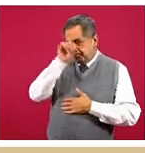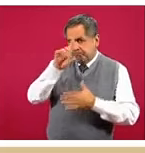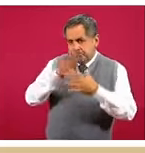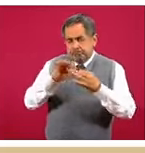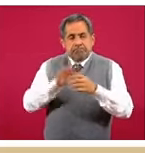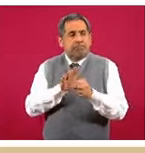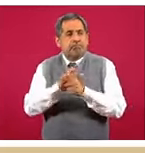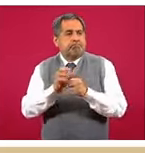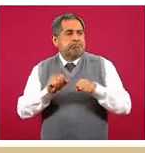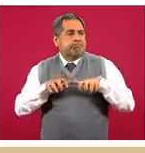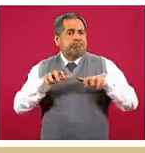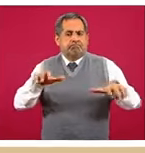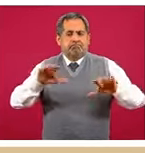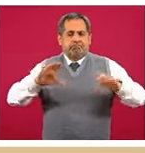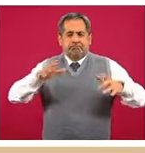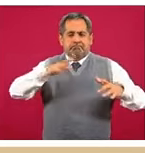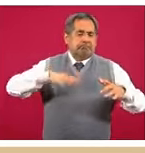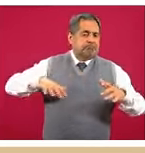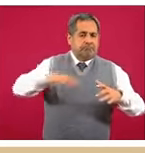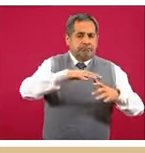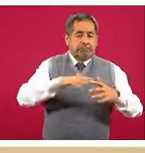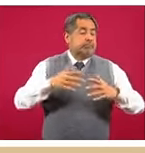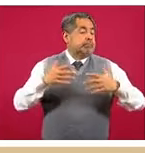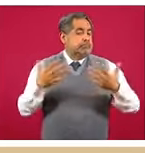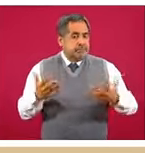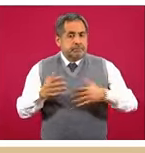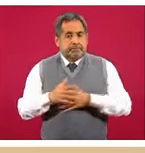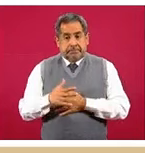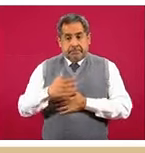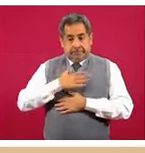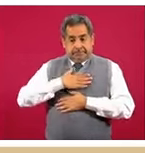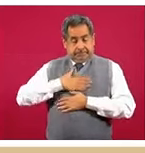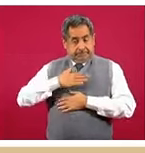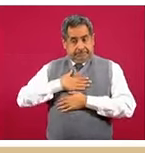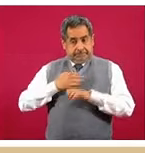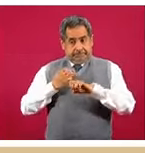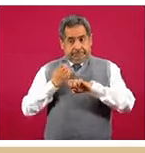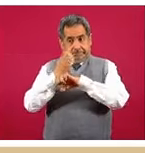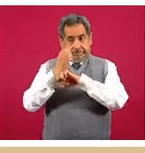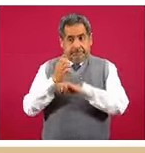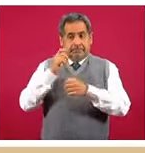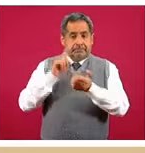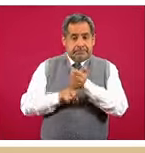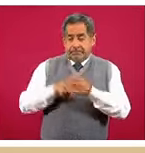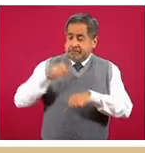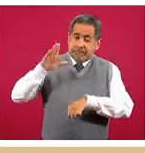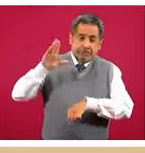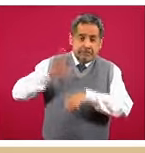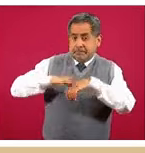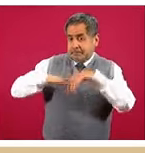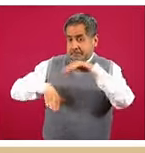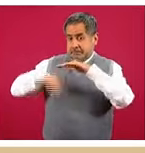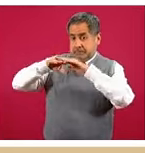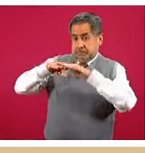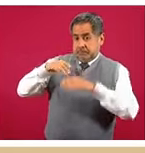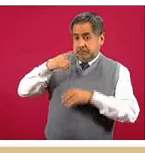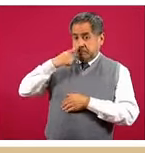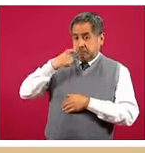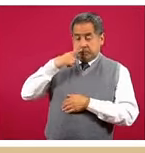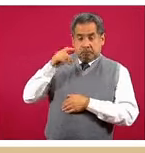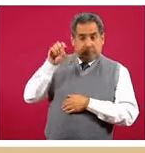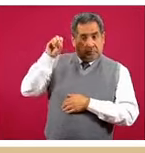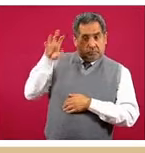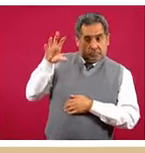riesgo poblacional. Eso quiere decir que si mi estado en el que vivo está en nivel máximo o